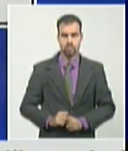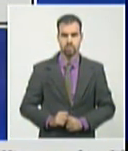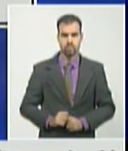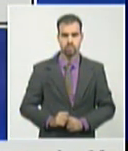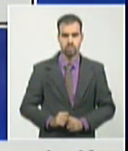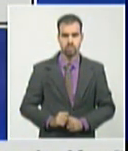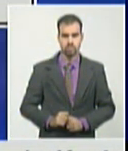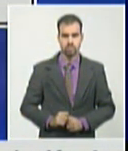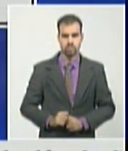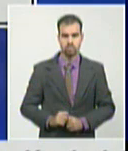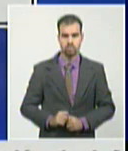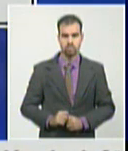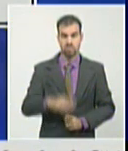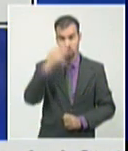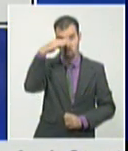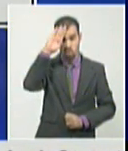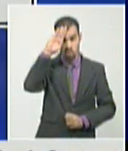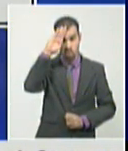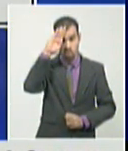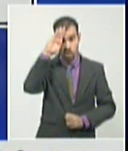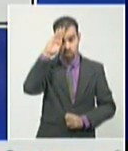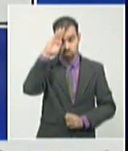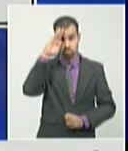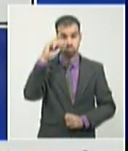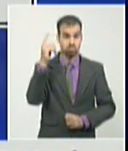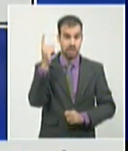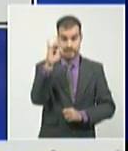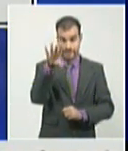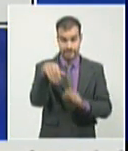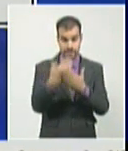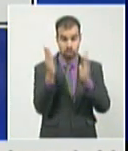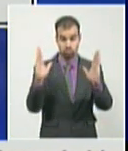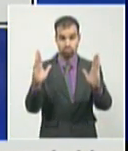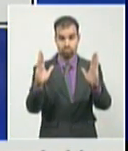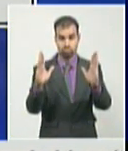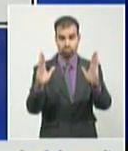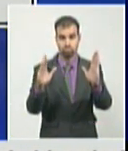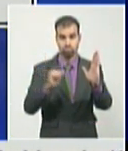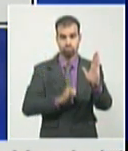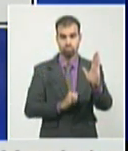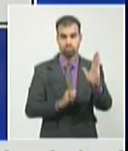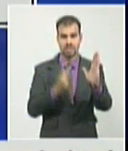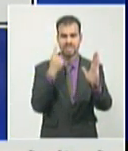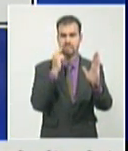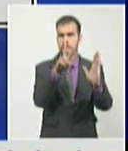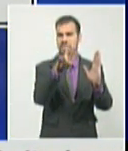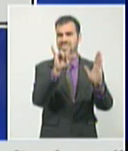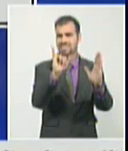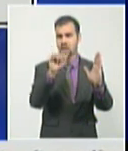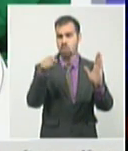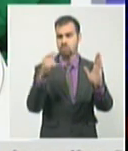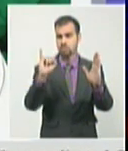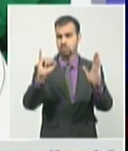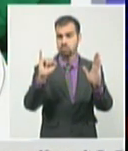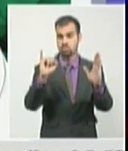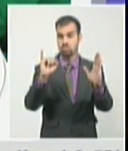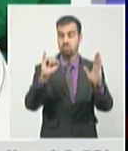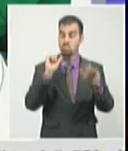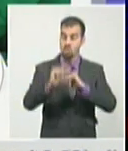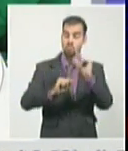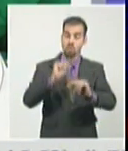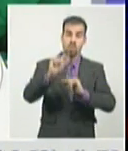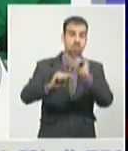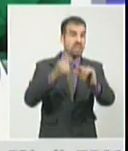15 días de 26,6 hay que decir que estos indicadores se han ido incrementando como